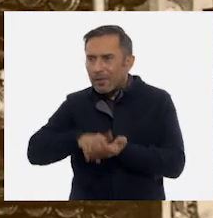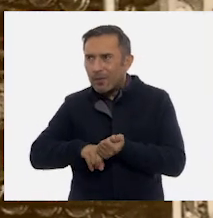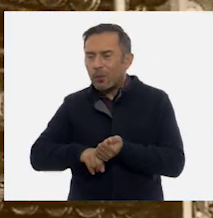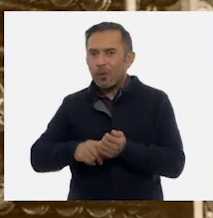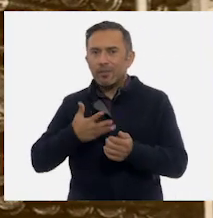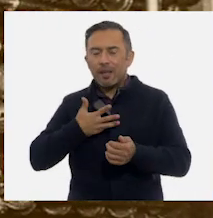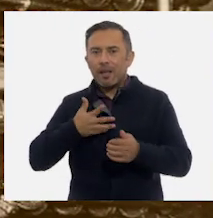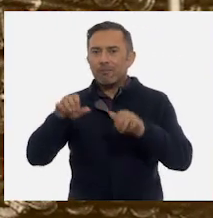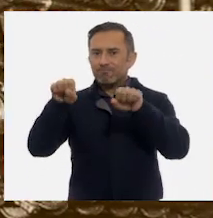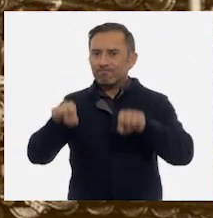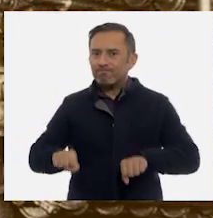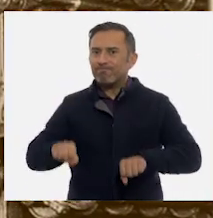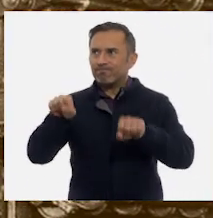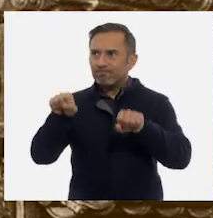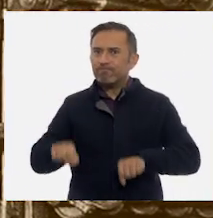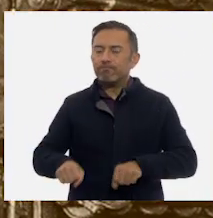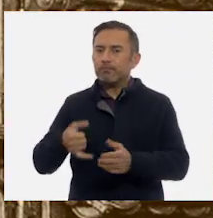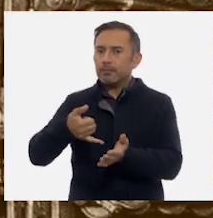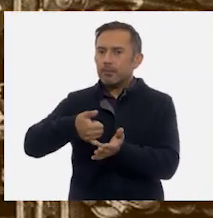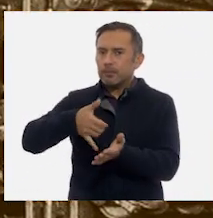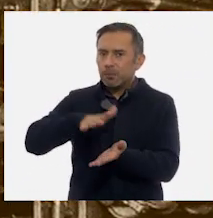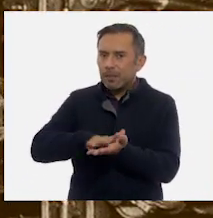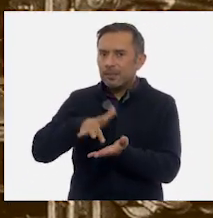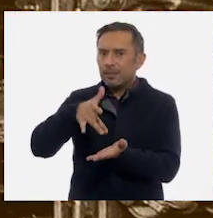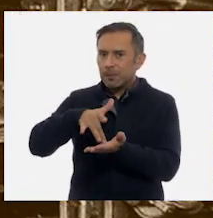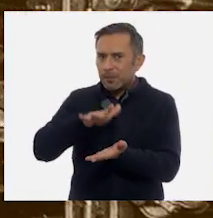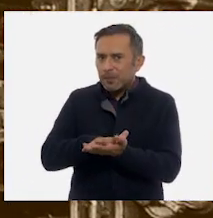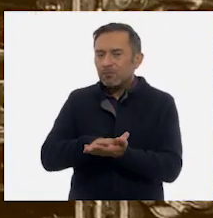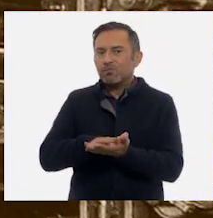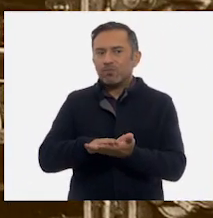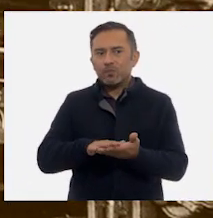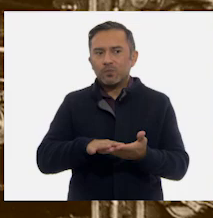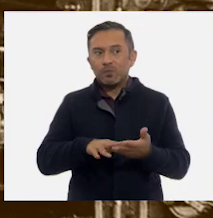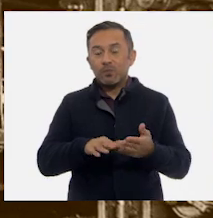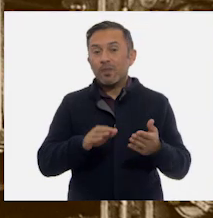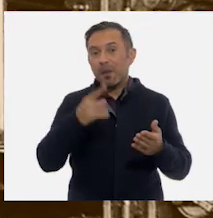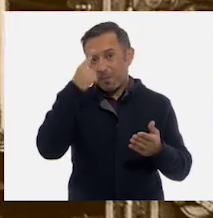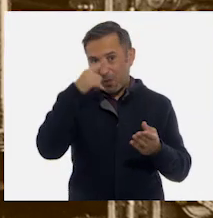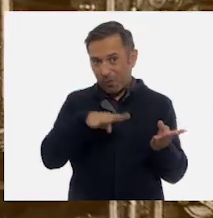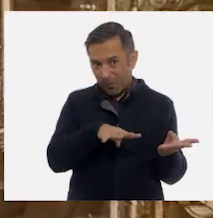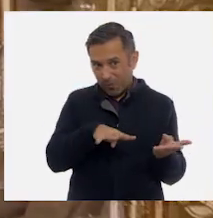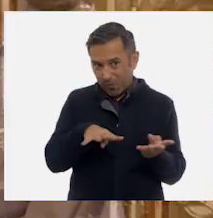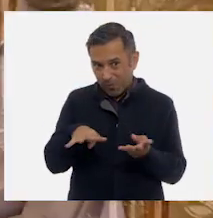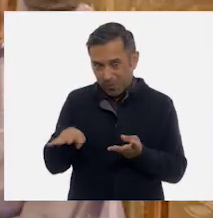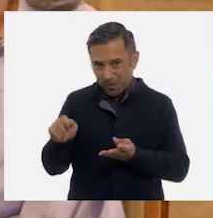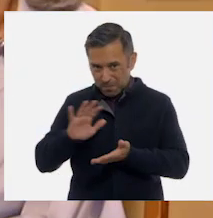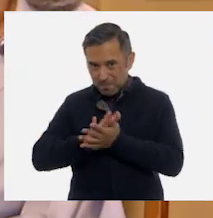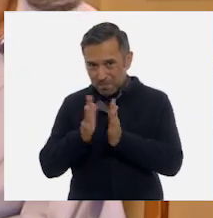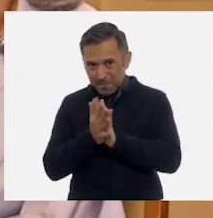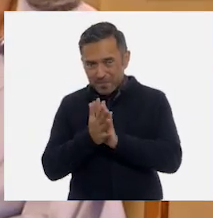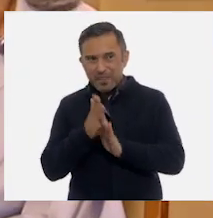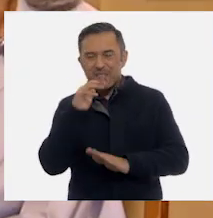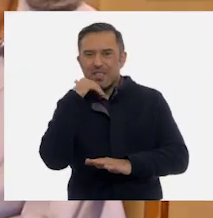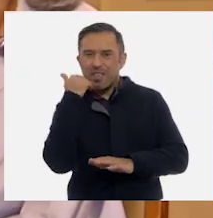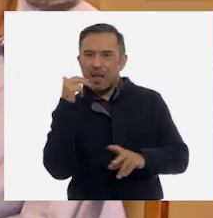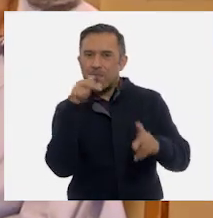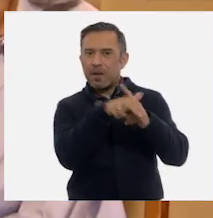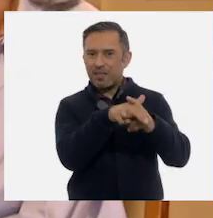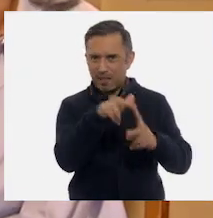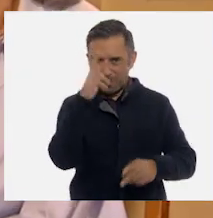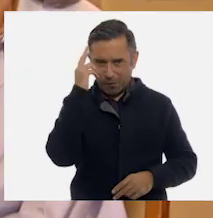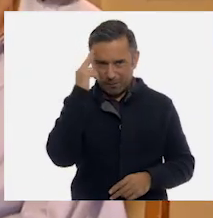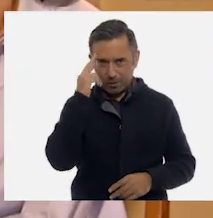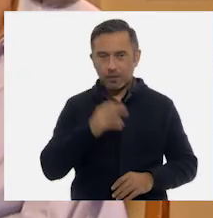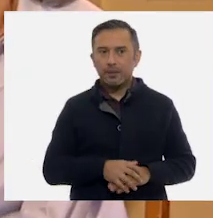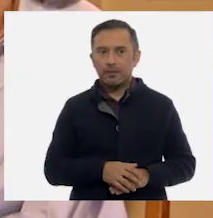las primeras que hacen el primer complot para matar a Porfirio Díaz. Hay un complot en donde solamente a ella